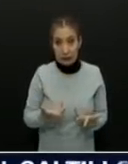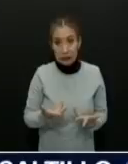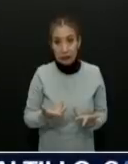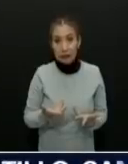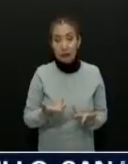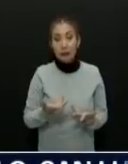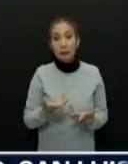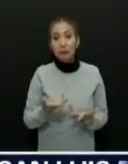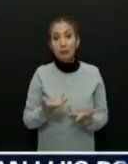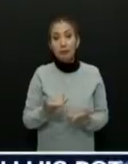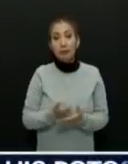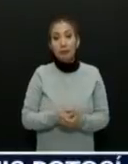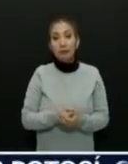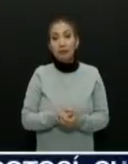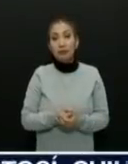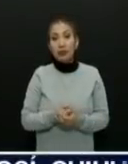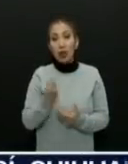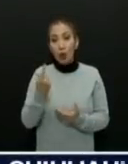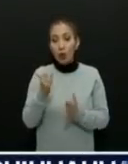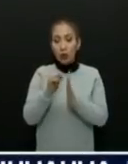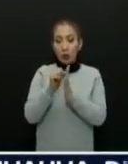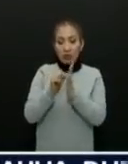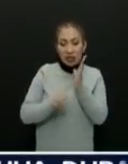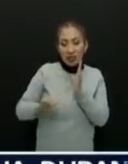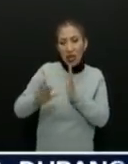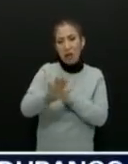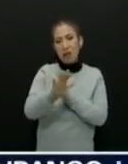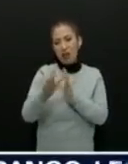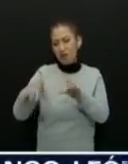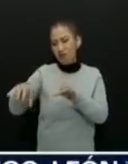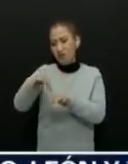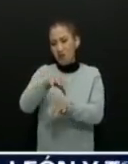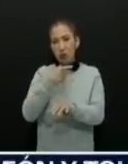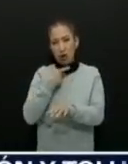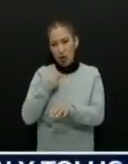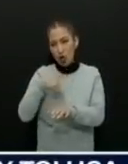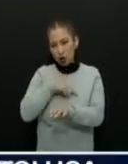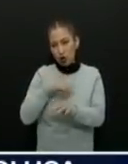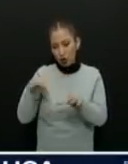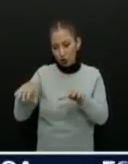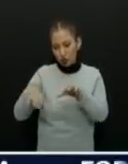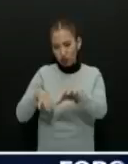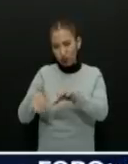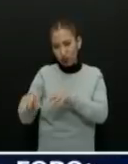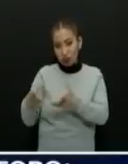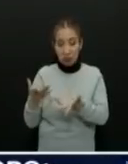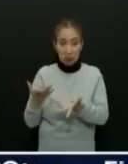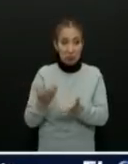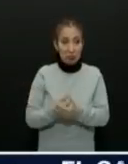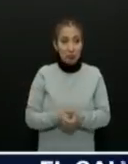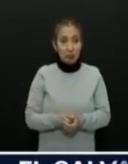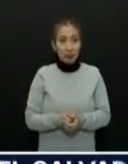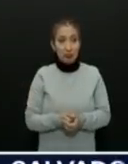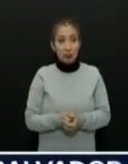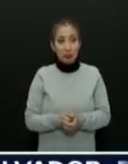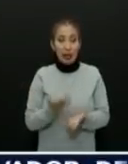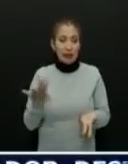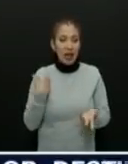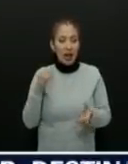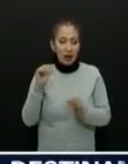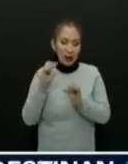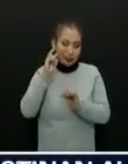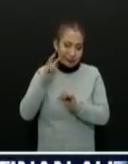el que en un sistema político como el nuestro, que afortunadamente ya está